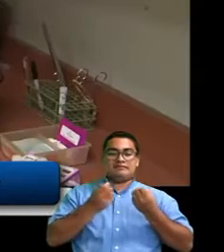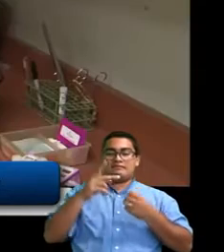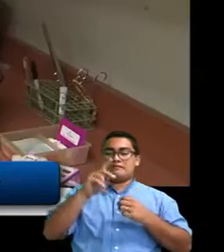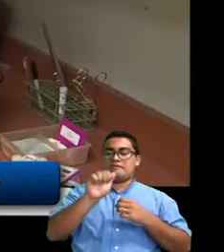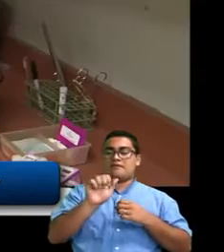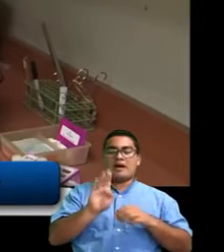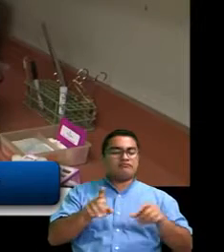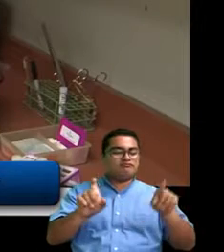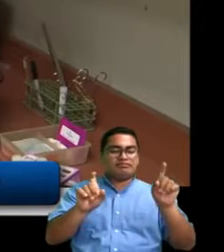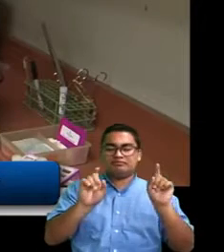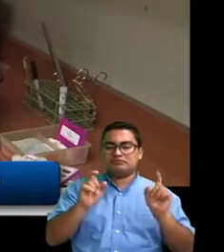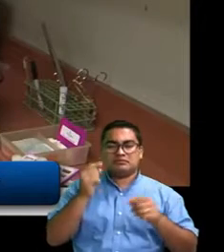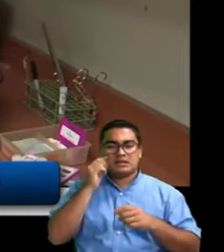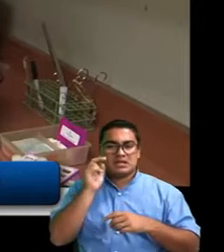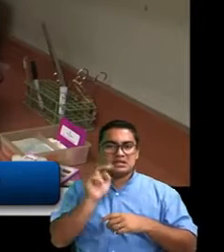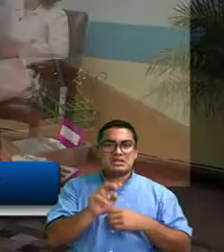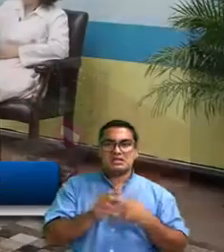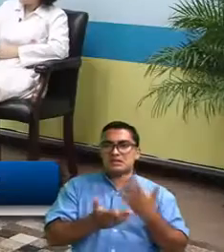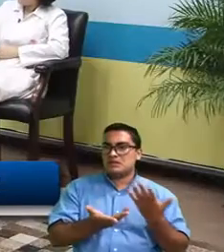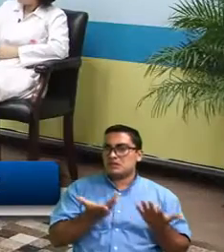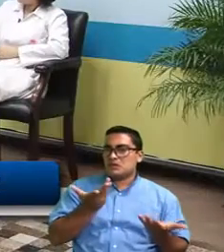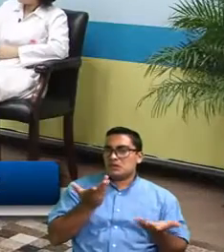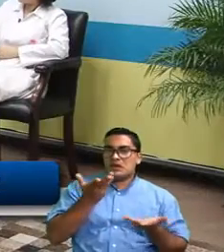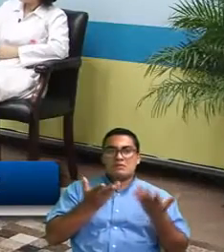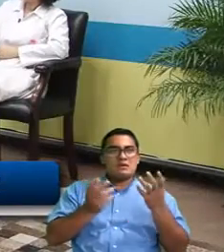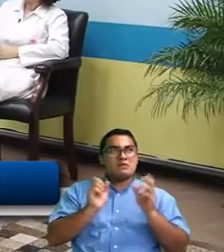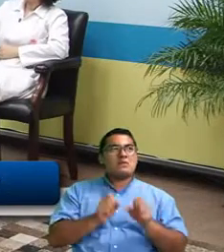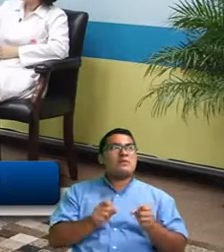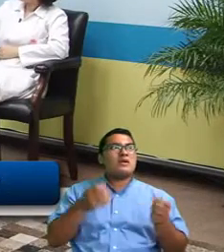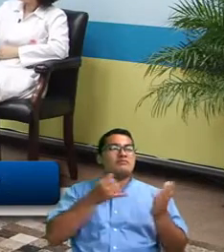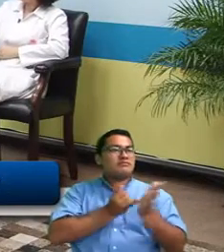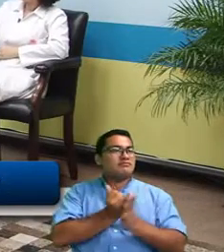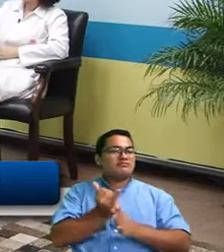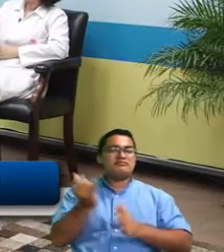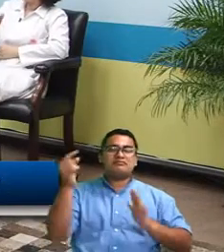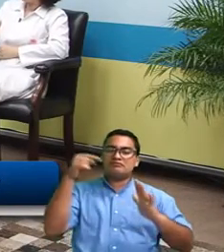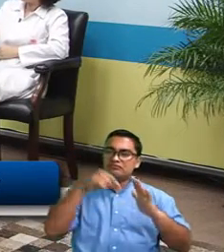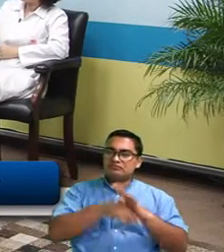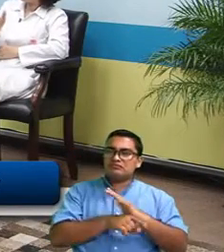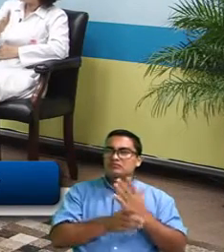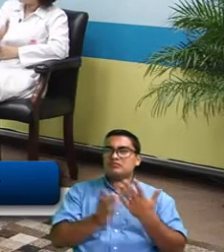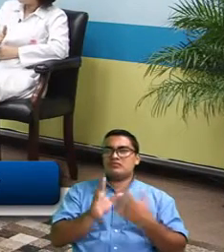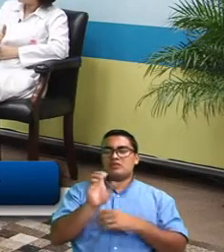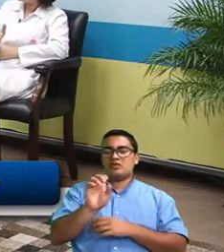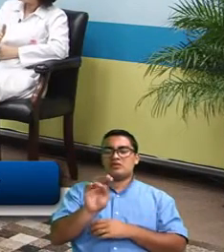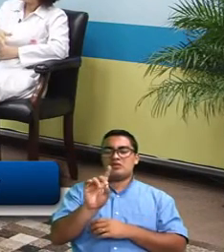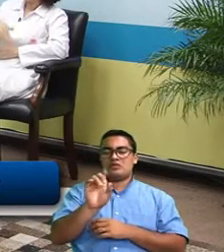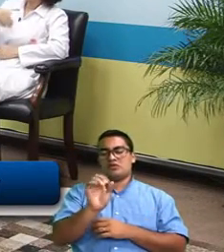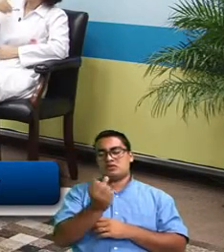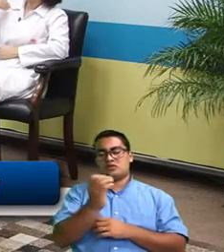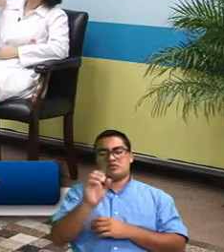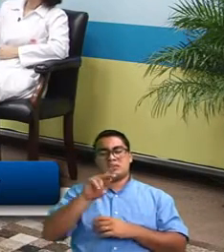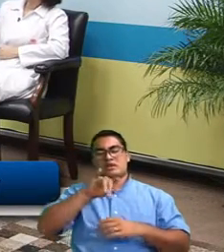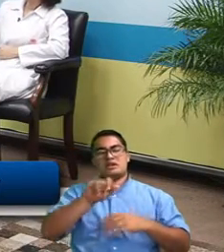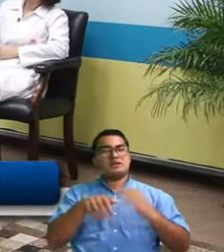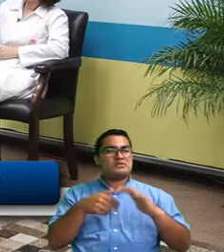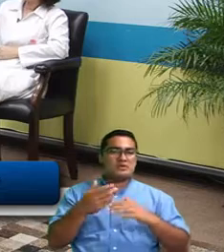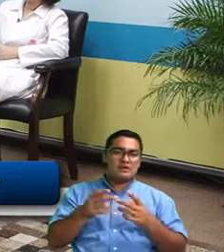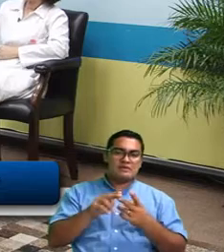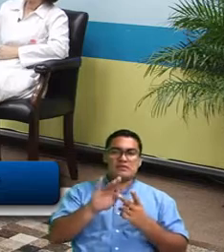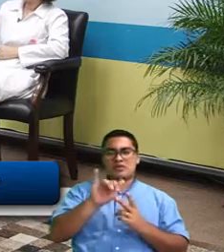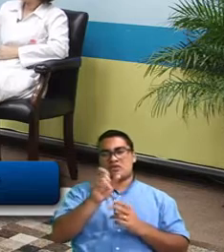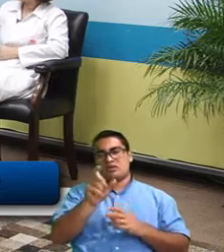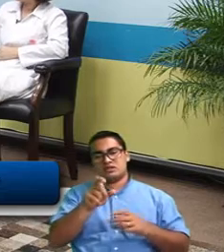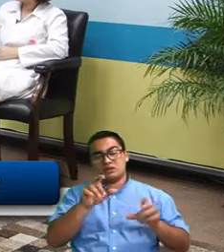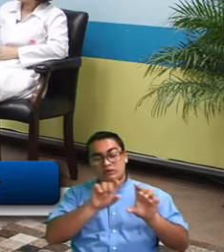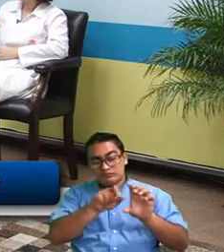el PAP solo nos da una alerta de qué paciente hay que ir a estudiar, hacerle otros estudios como la colposcopía y la biopsia, y hasta que se tiene una biopsia y